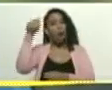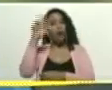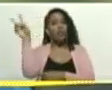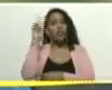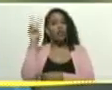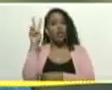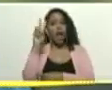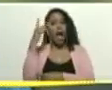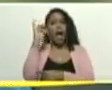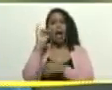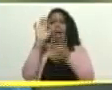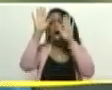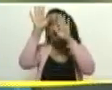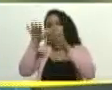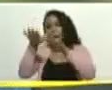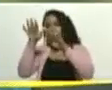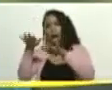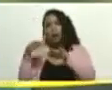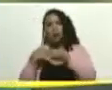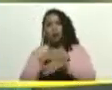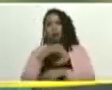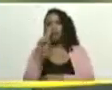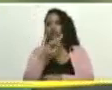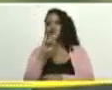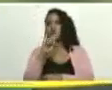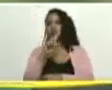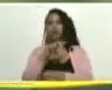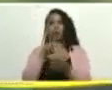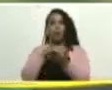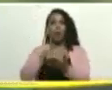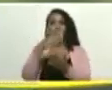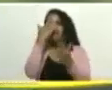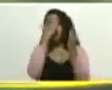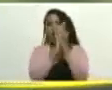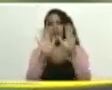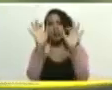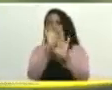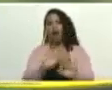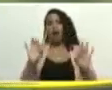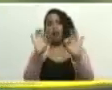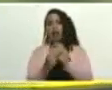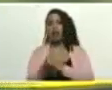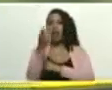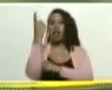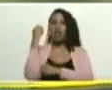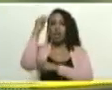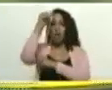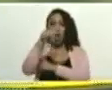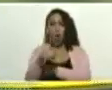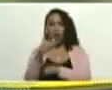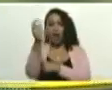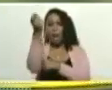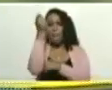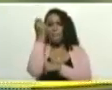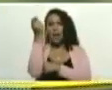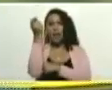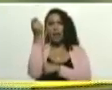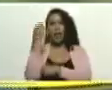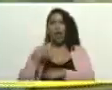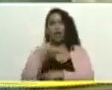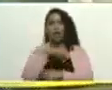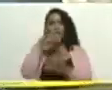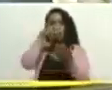se iba a arrodillar ante él y nosotros no nos arrodillamos frente a Goliat ni ayer ni hoy ni jamás solo nos